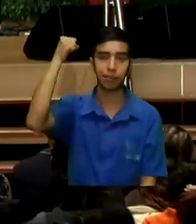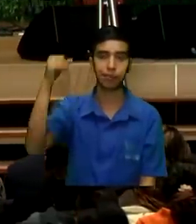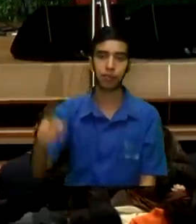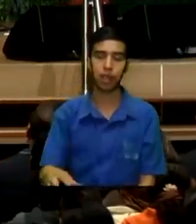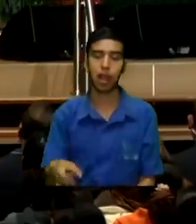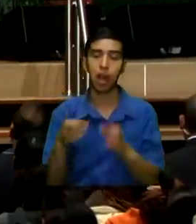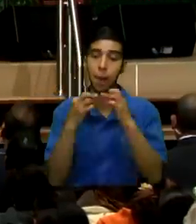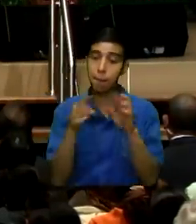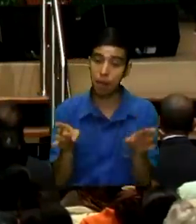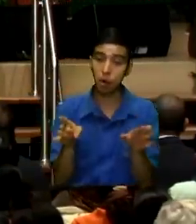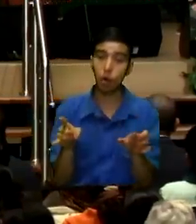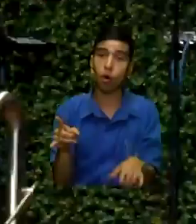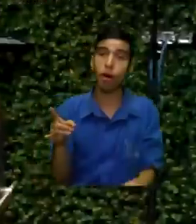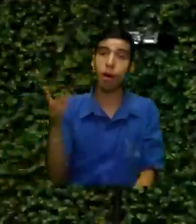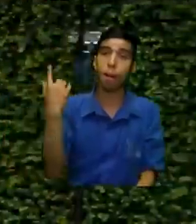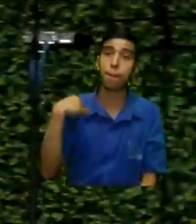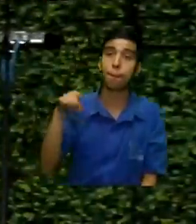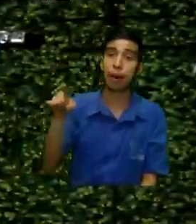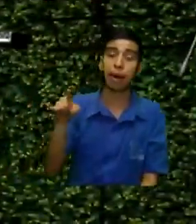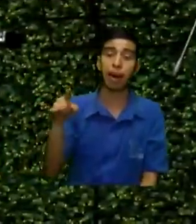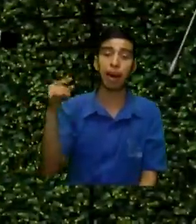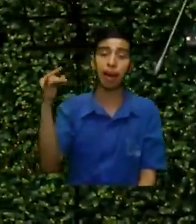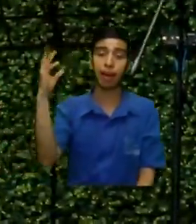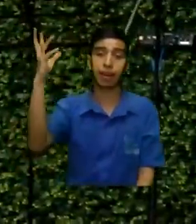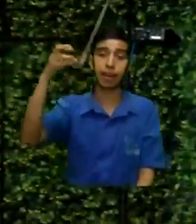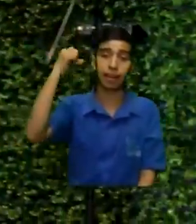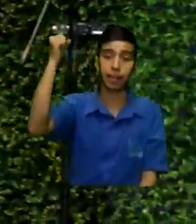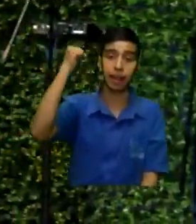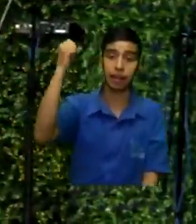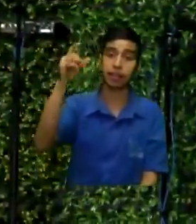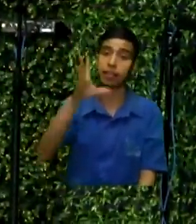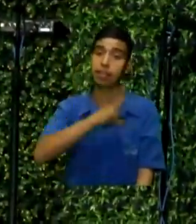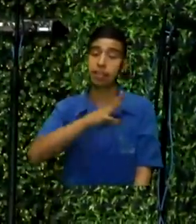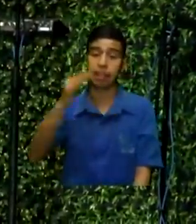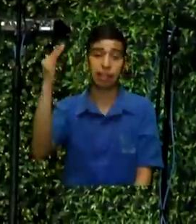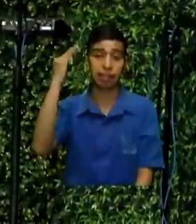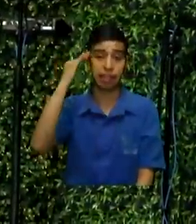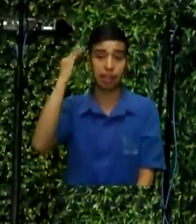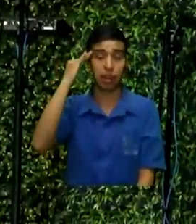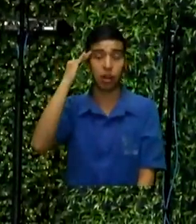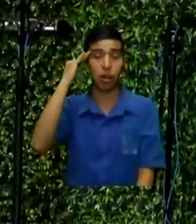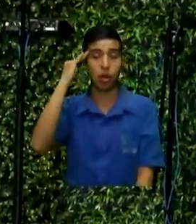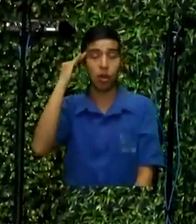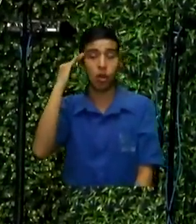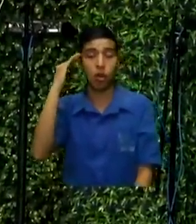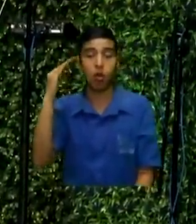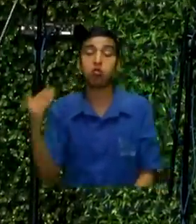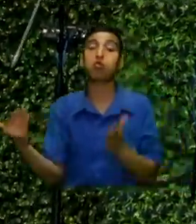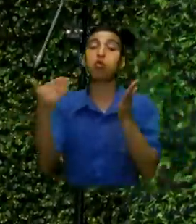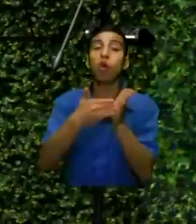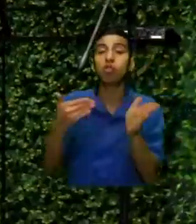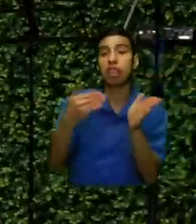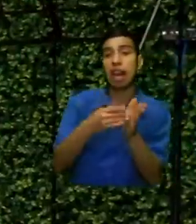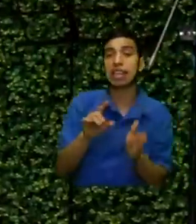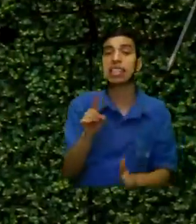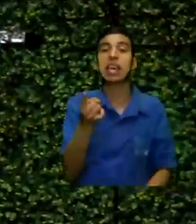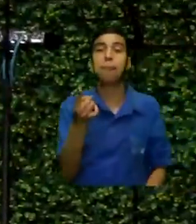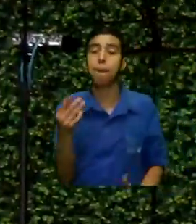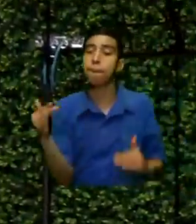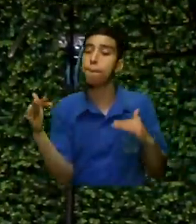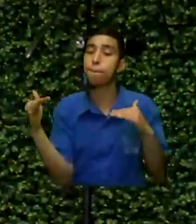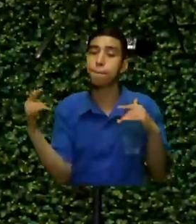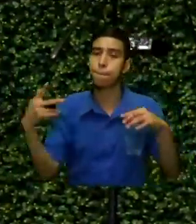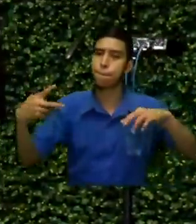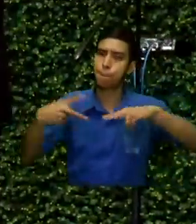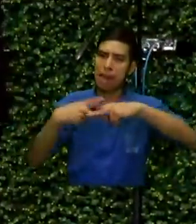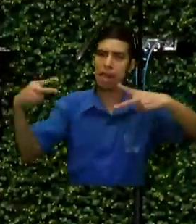Pero para ganarla tienen que saber exactamente contra qué están peleando.